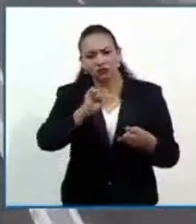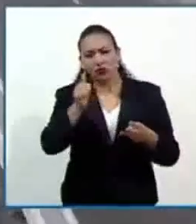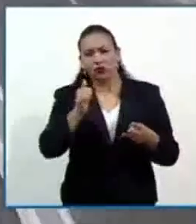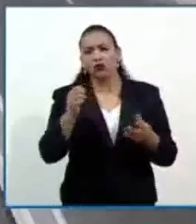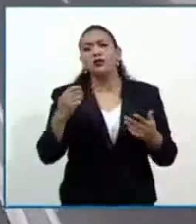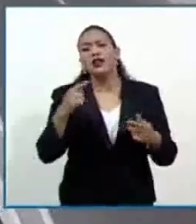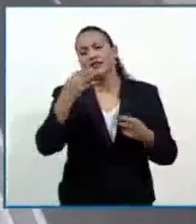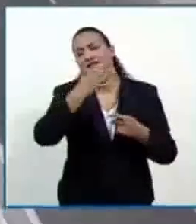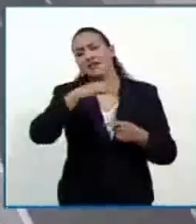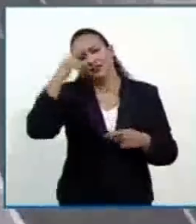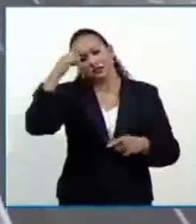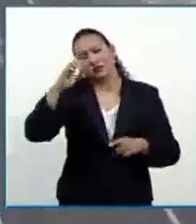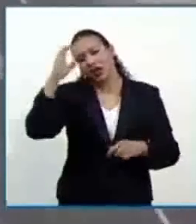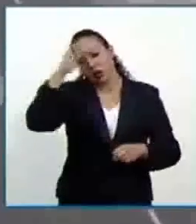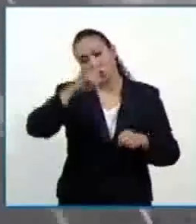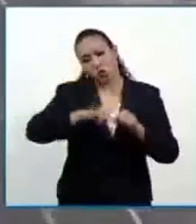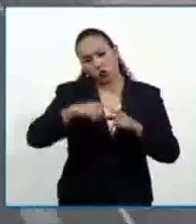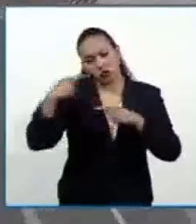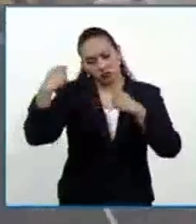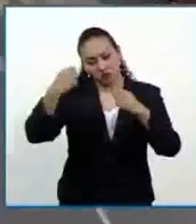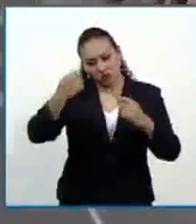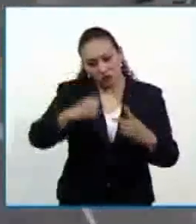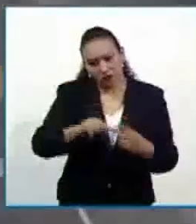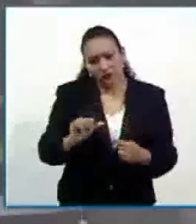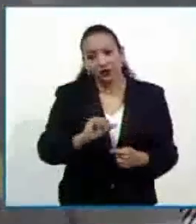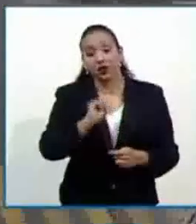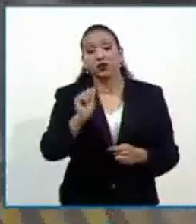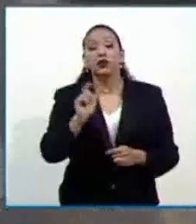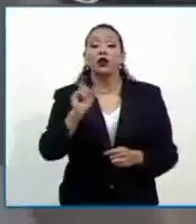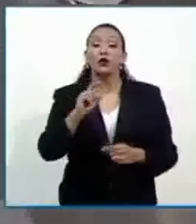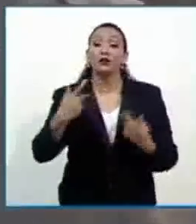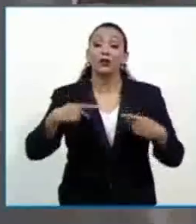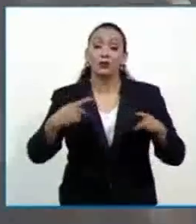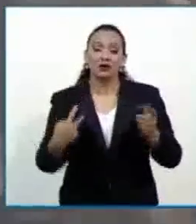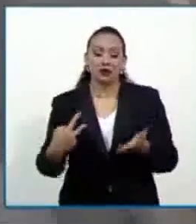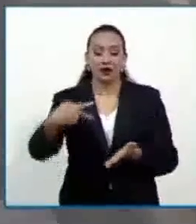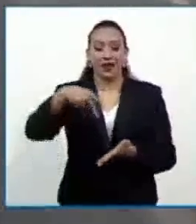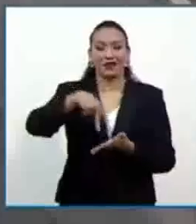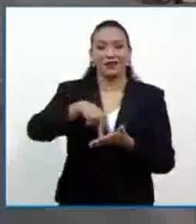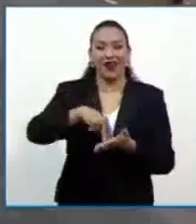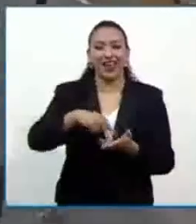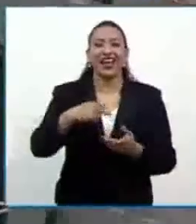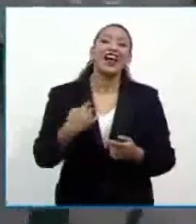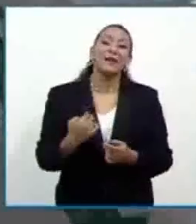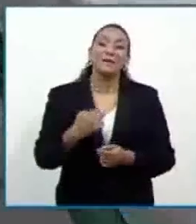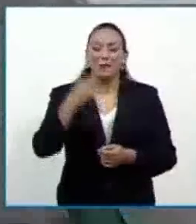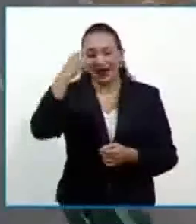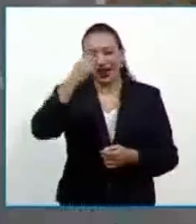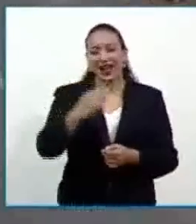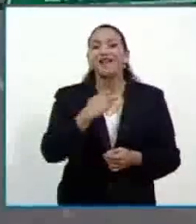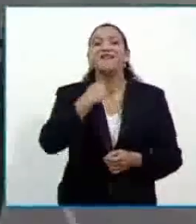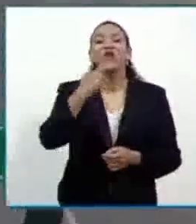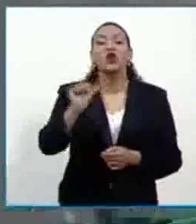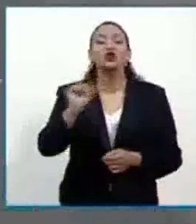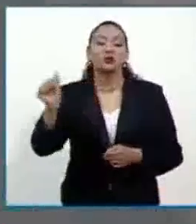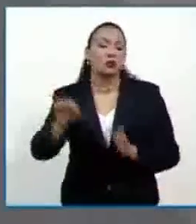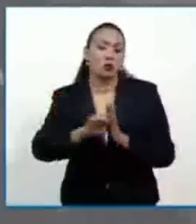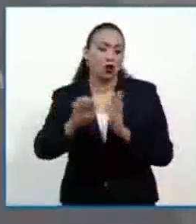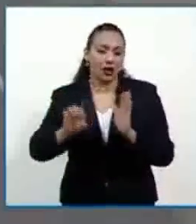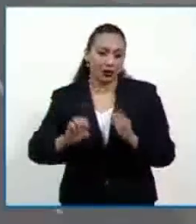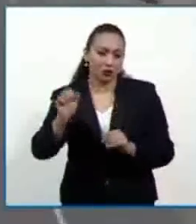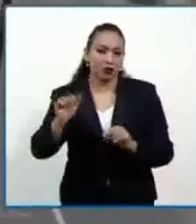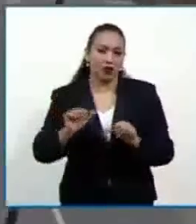las buenas costumbres y por simular la voz de un artista sin conocimiento del público. Al tratarse de disposiciones de vigencia